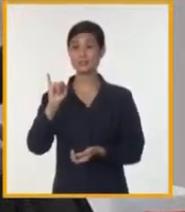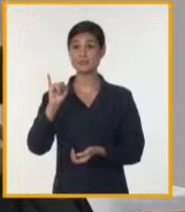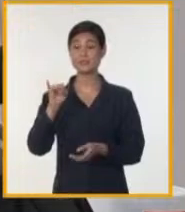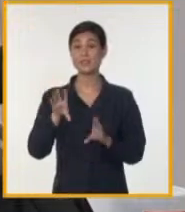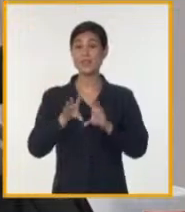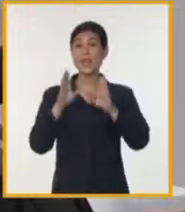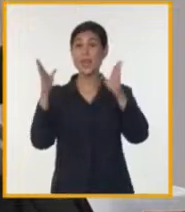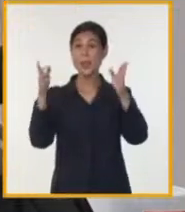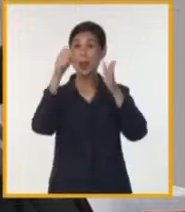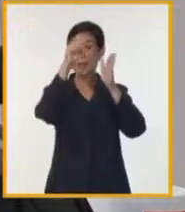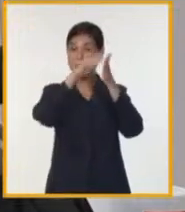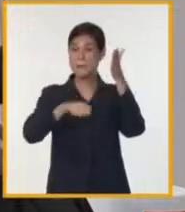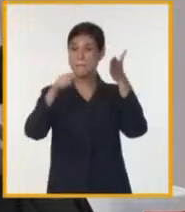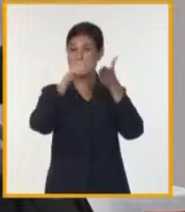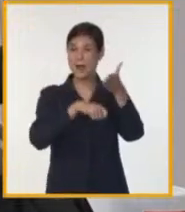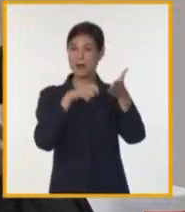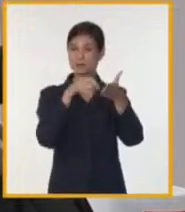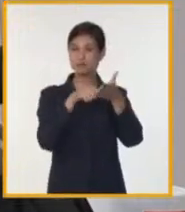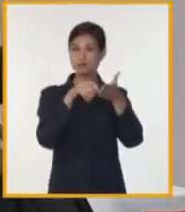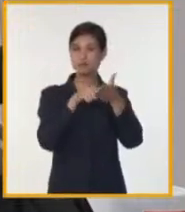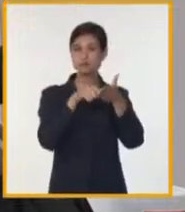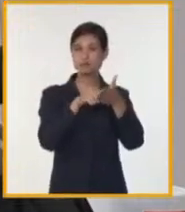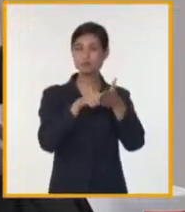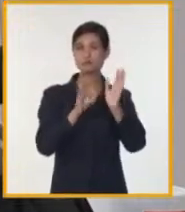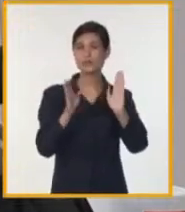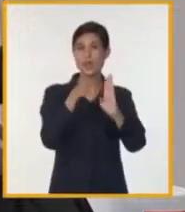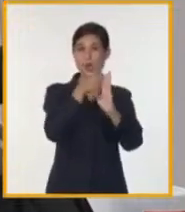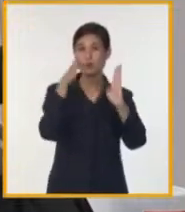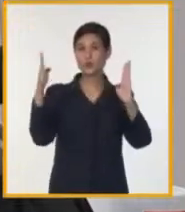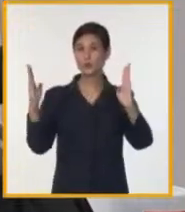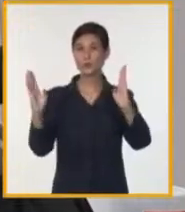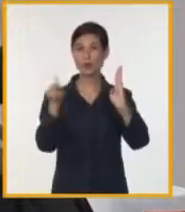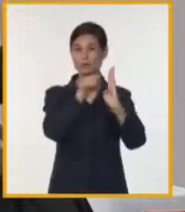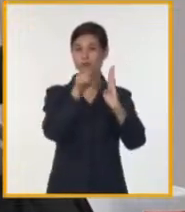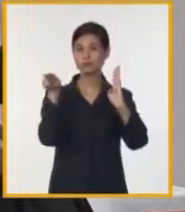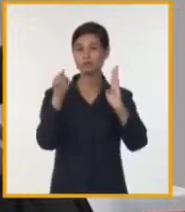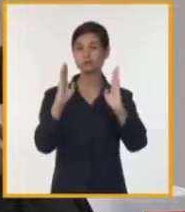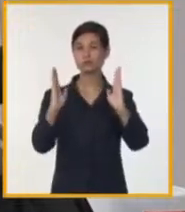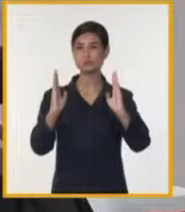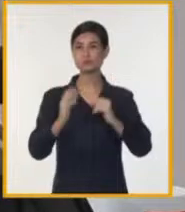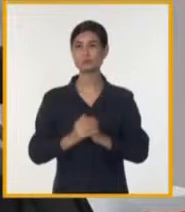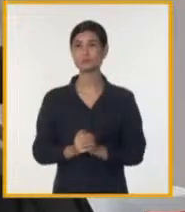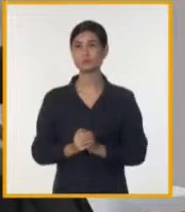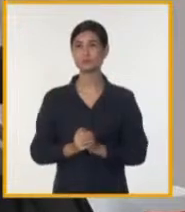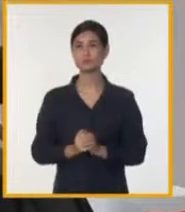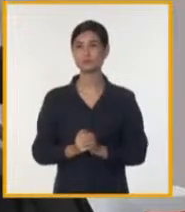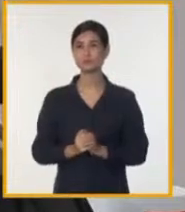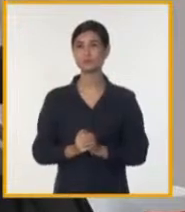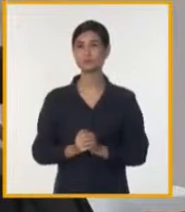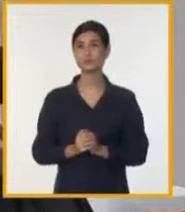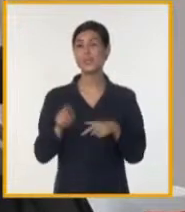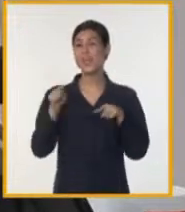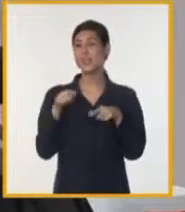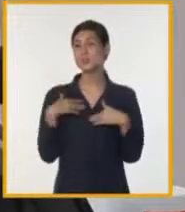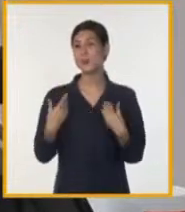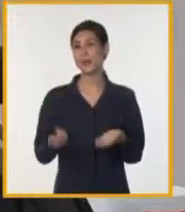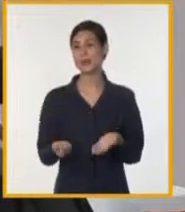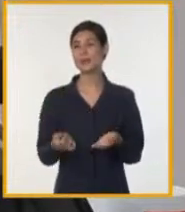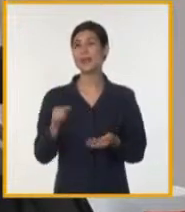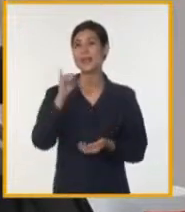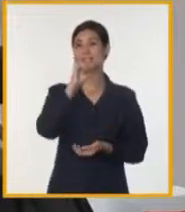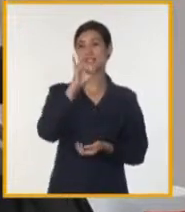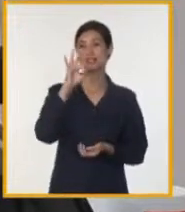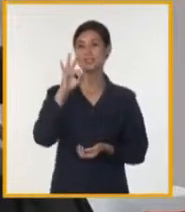año 2019, que fue un momento de lucidez en el servicio. Esto representa el 73% hoy